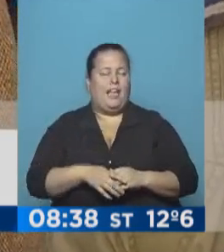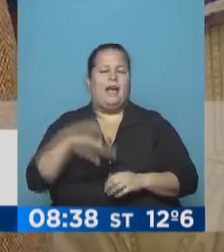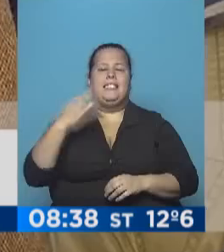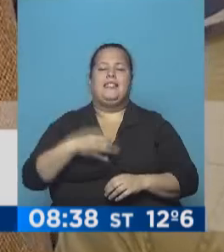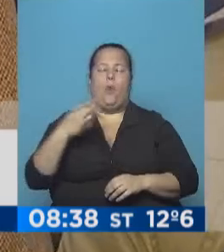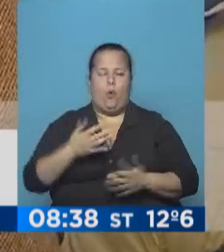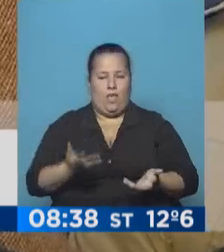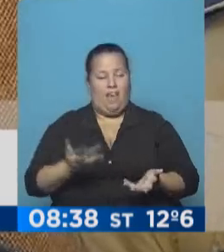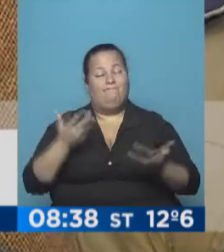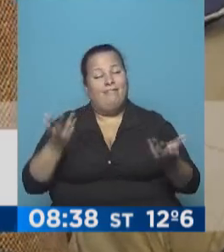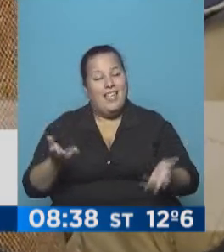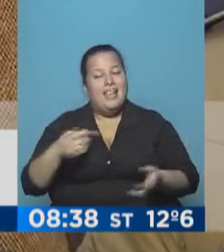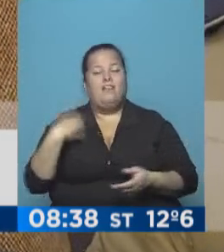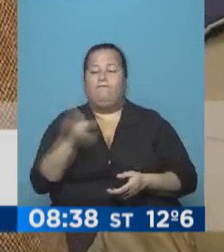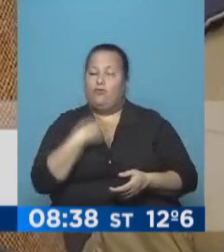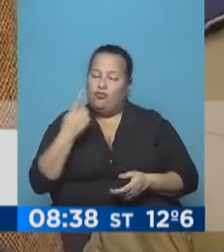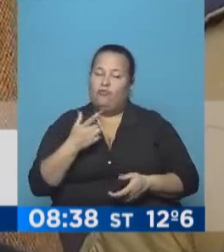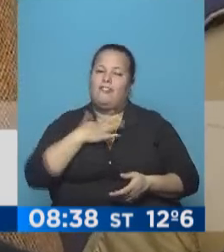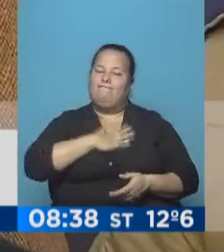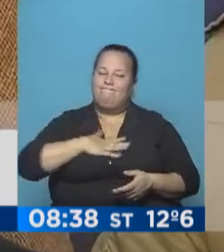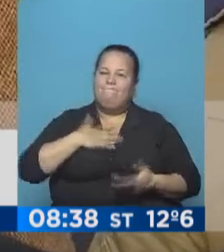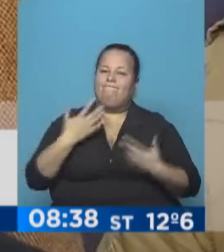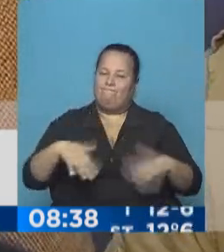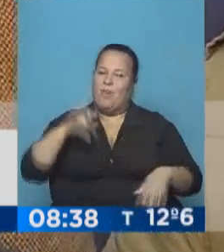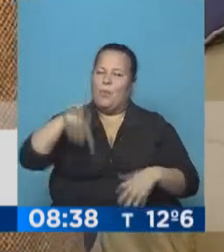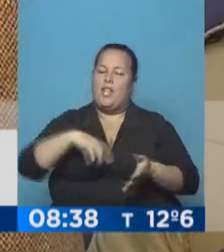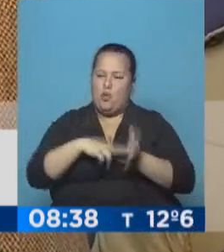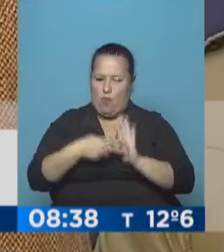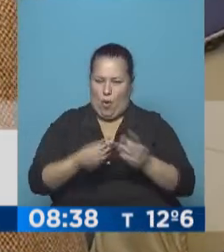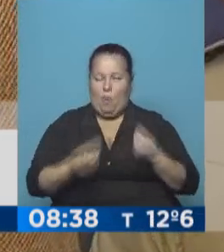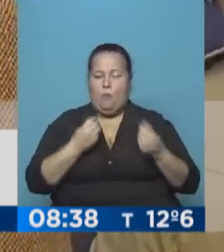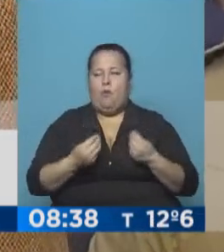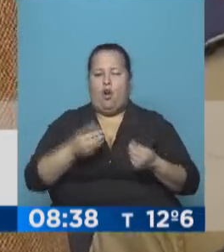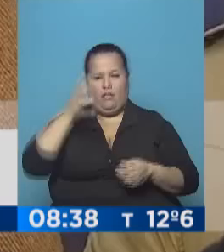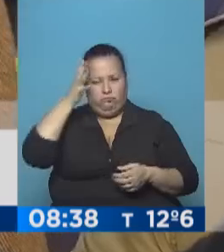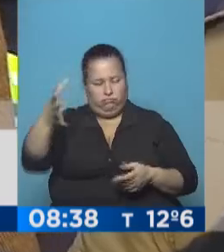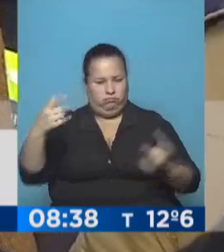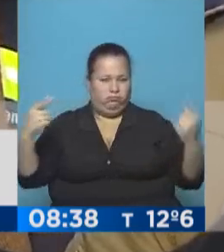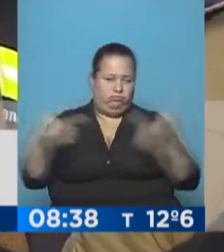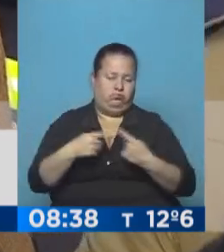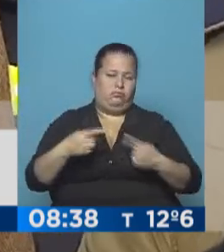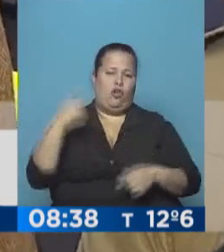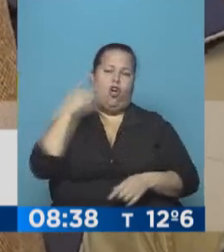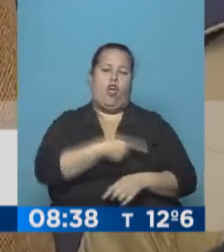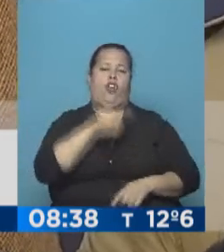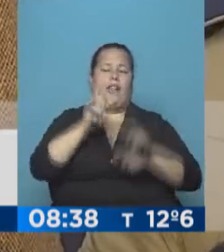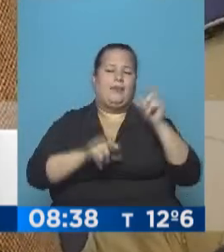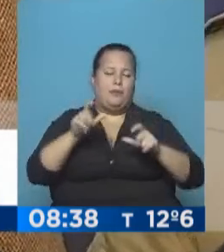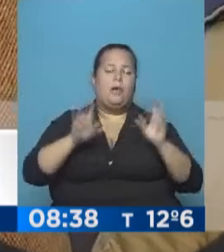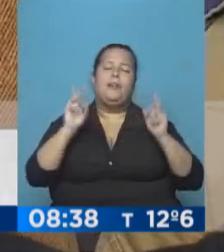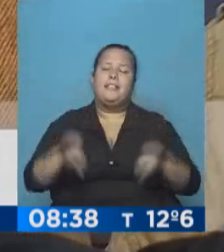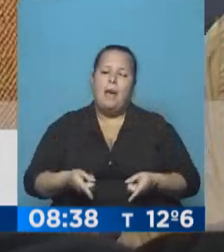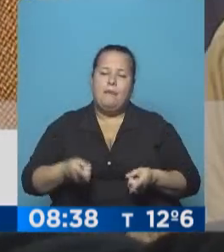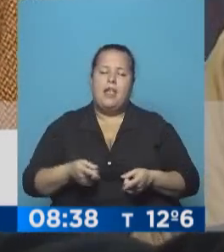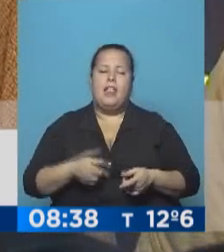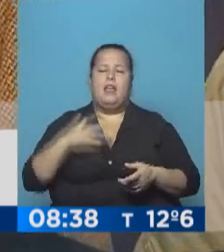la seguridad, cosa que a nosotros nos ha provocado bastante problema por el nivel de agresión que tienen hacia los usuarios, pero sobre todo